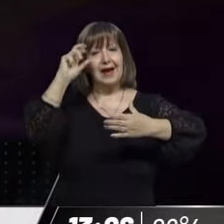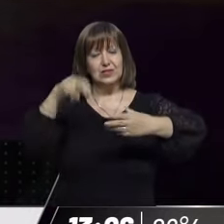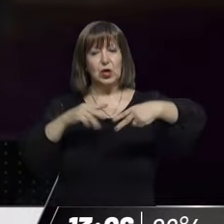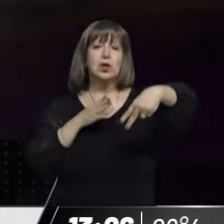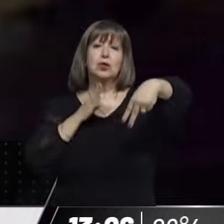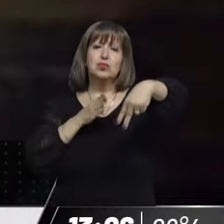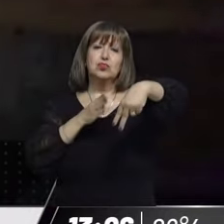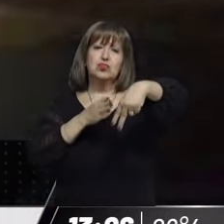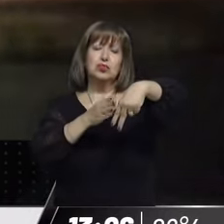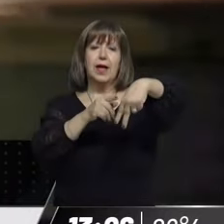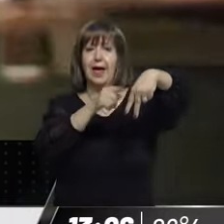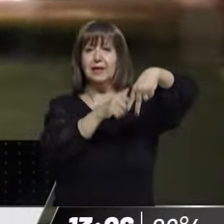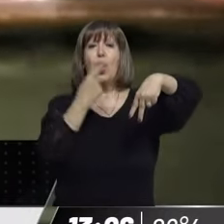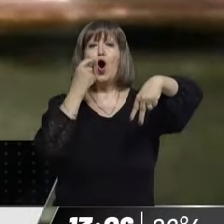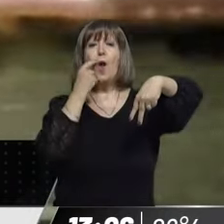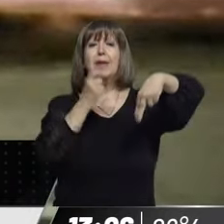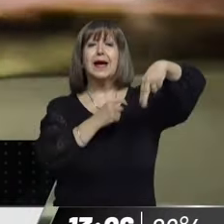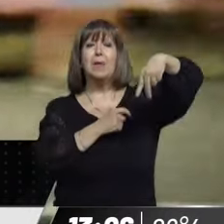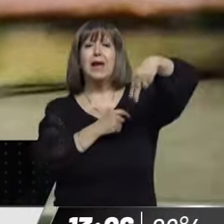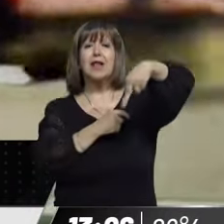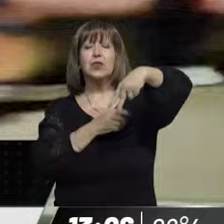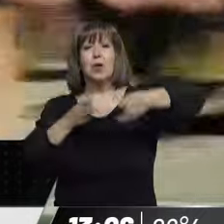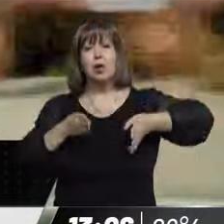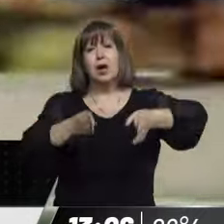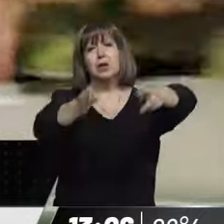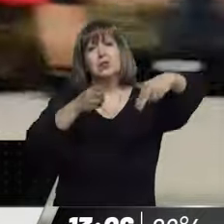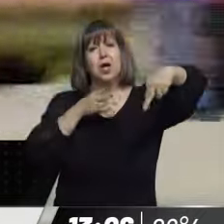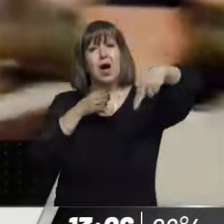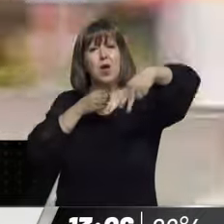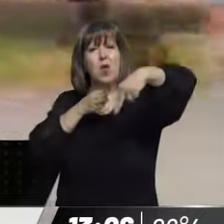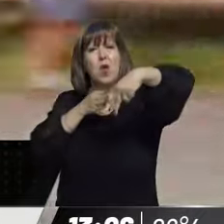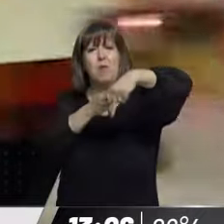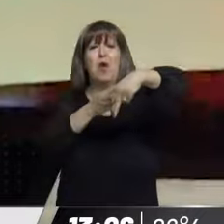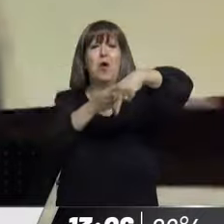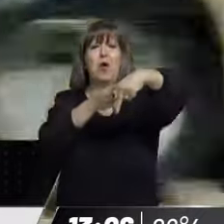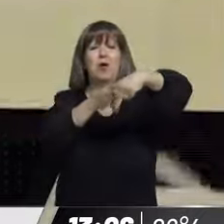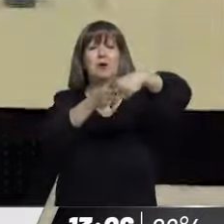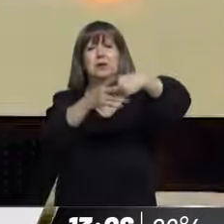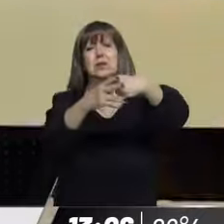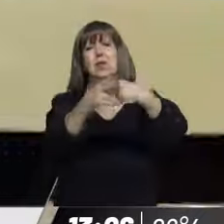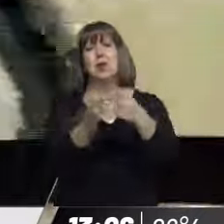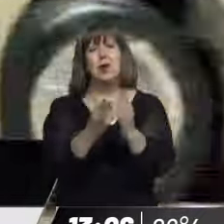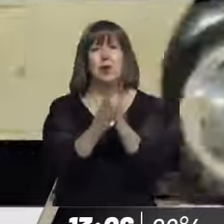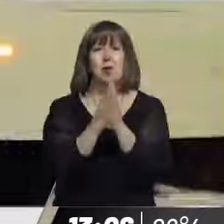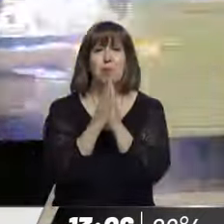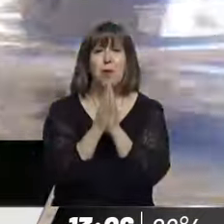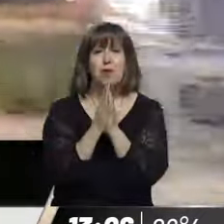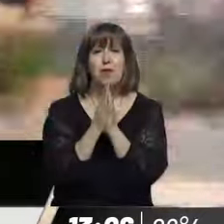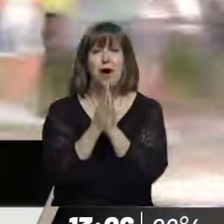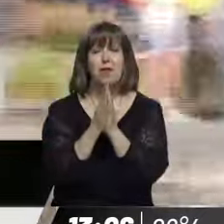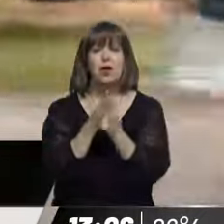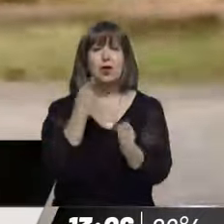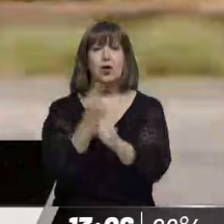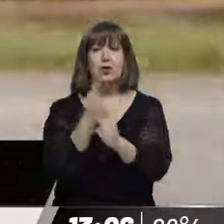con sentido al oeste y por el carril lento. Por favor, es importantísimo que tengamos esto en cuenta. No se pueden cruzar a pie las